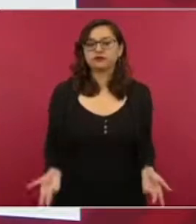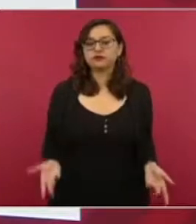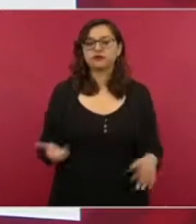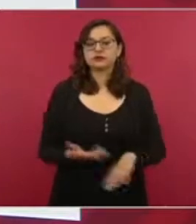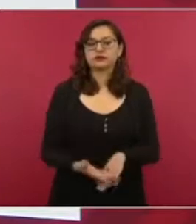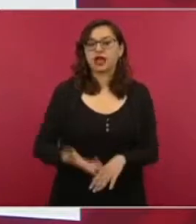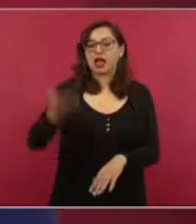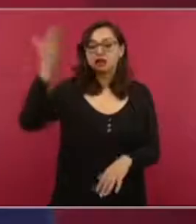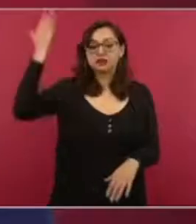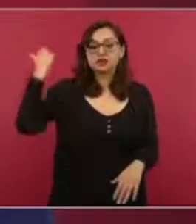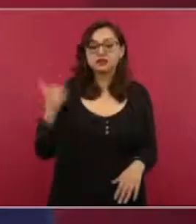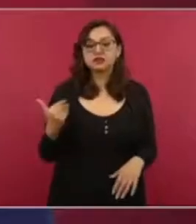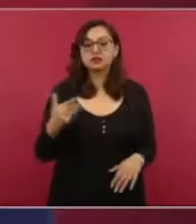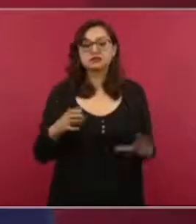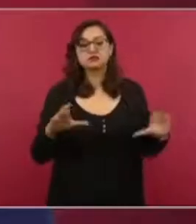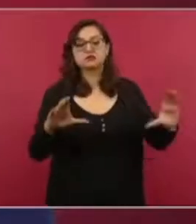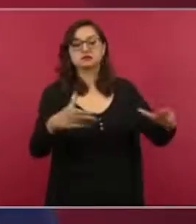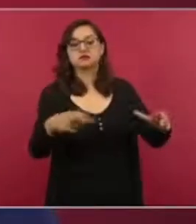todas las voces.